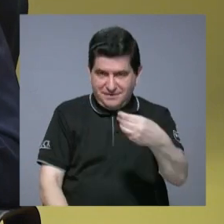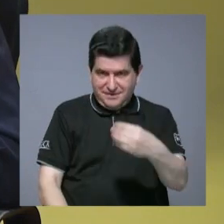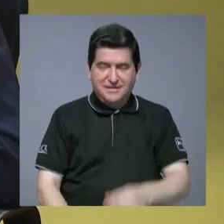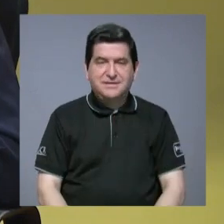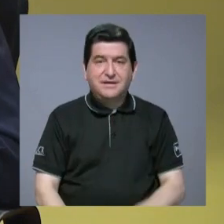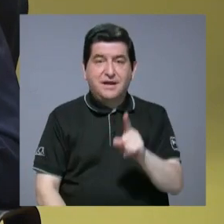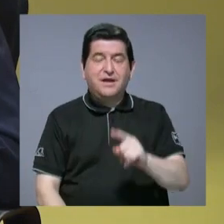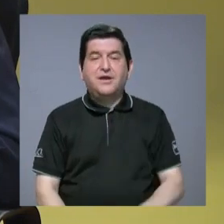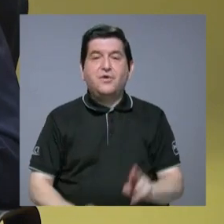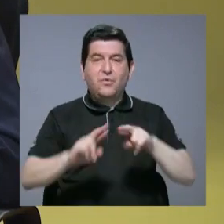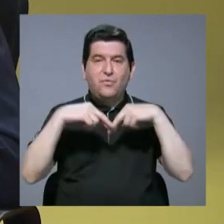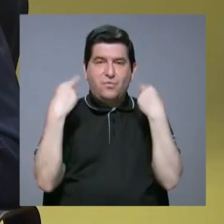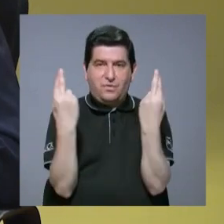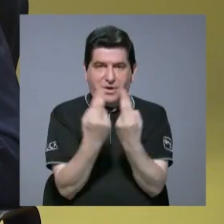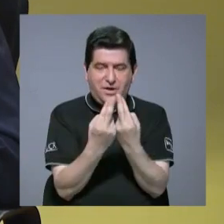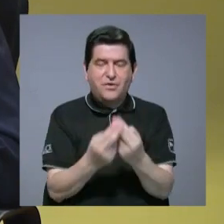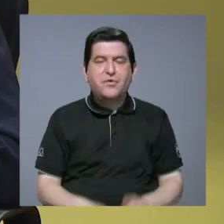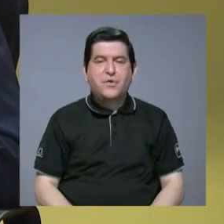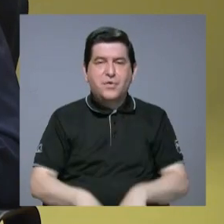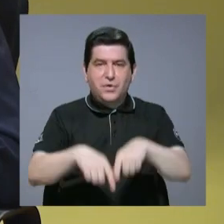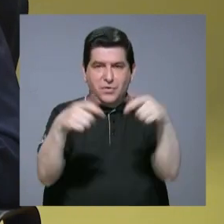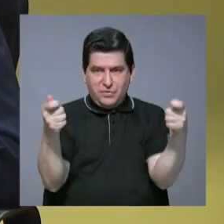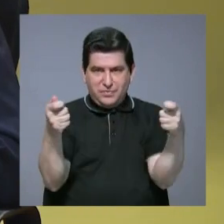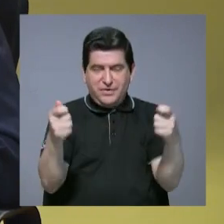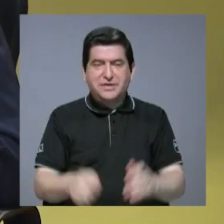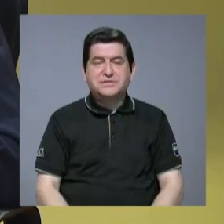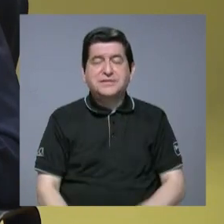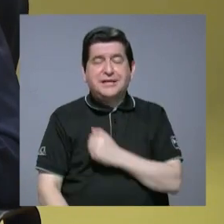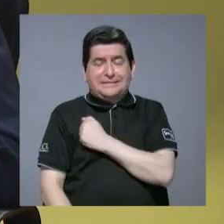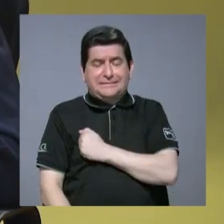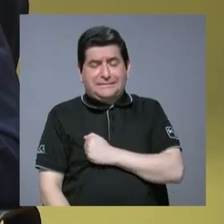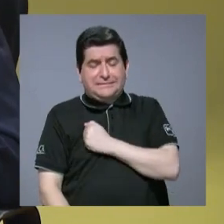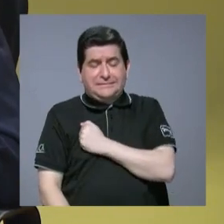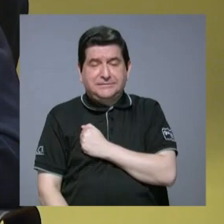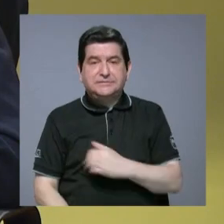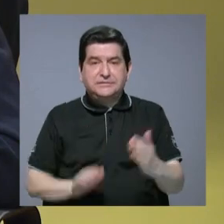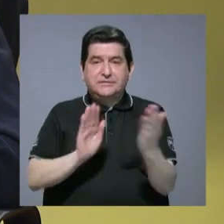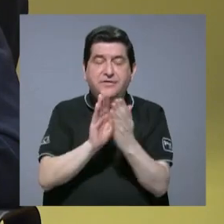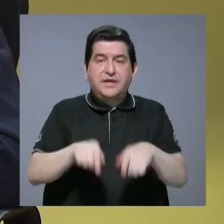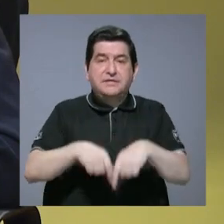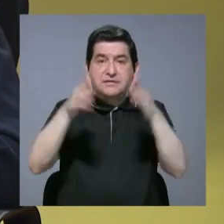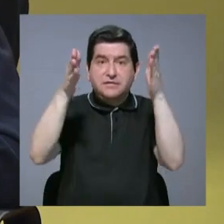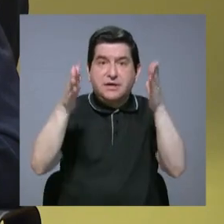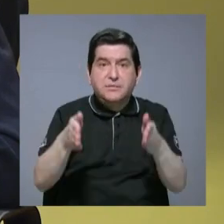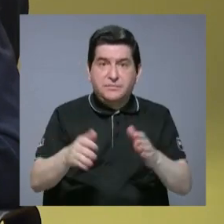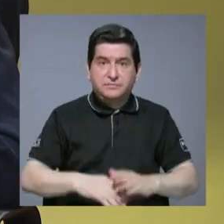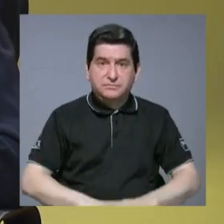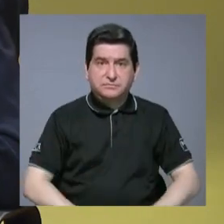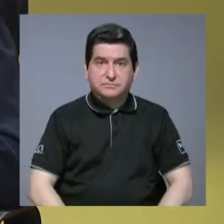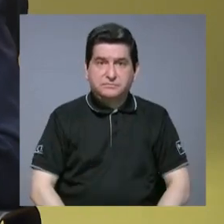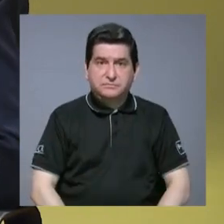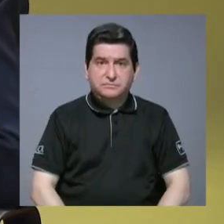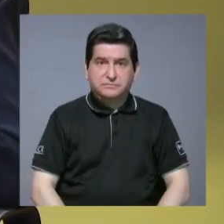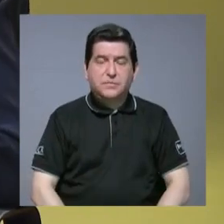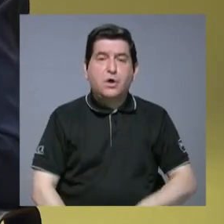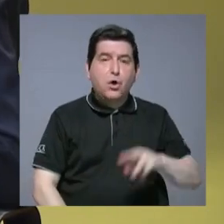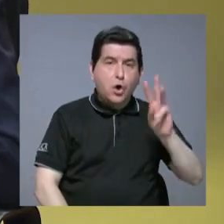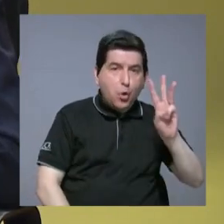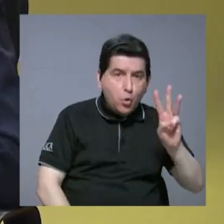en una conferencia de prensa, se disculpó ante los periodistas Bob